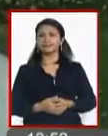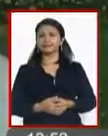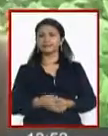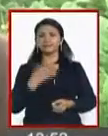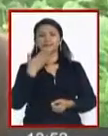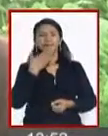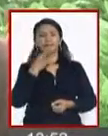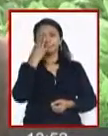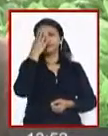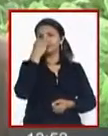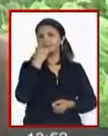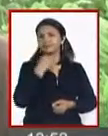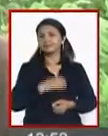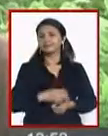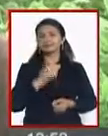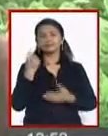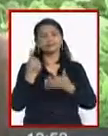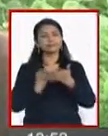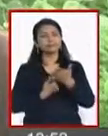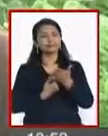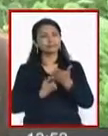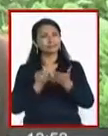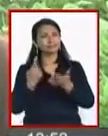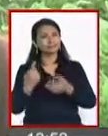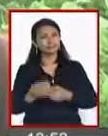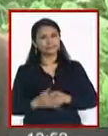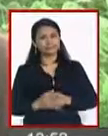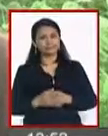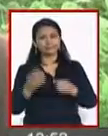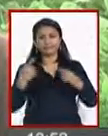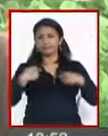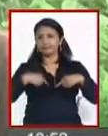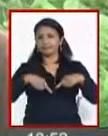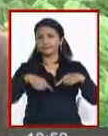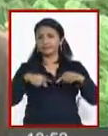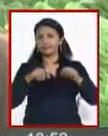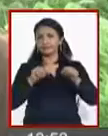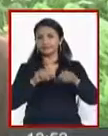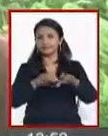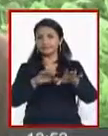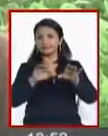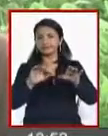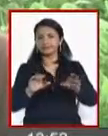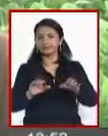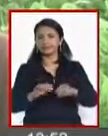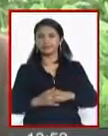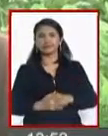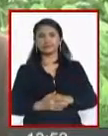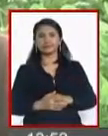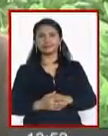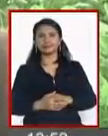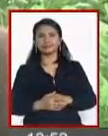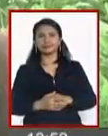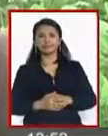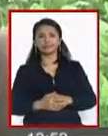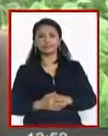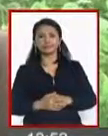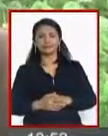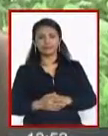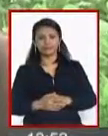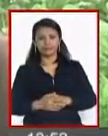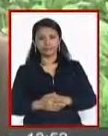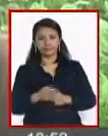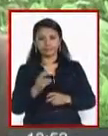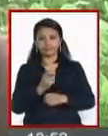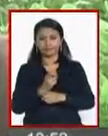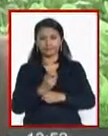Sí. Es una vez cuando me fui a un cementerio a sacar